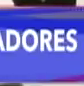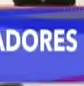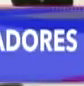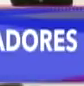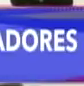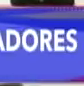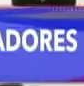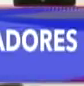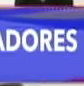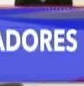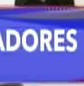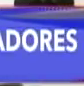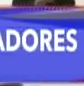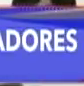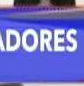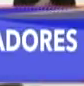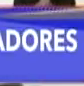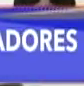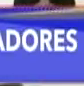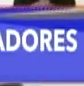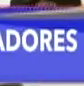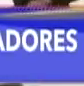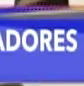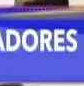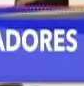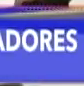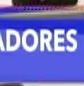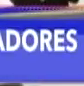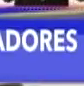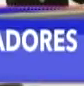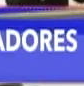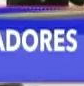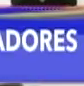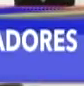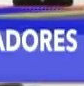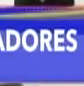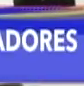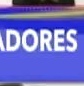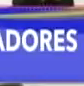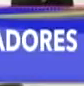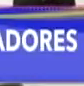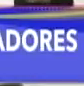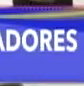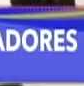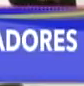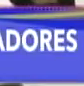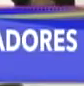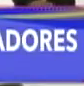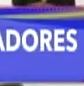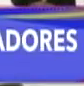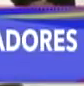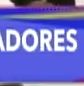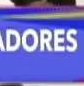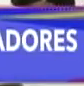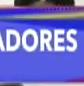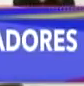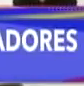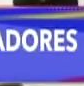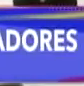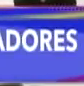2017, la oposición se fue a Guarimbas, a abril, mayo, junio, julio. Yo convoqué a